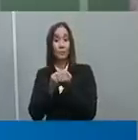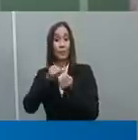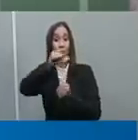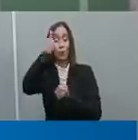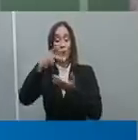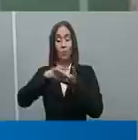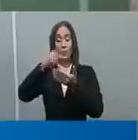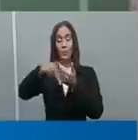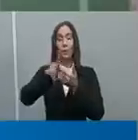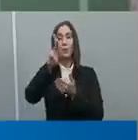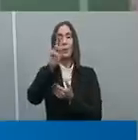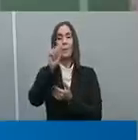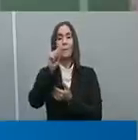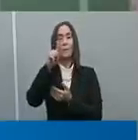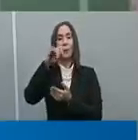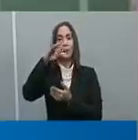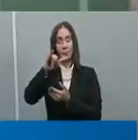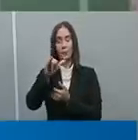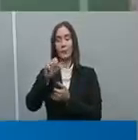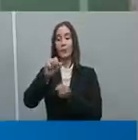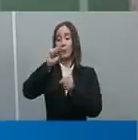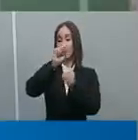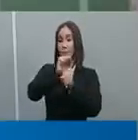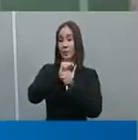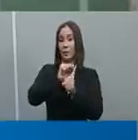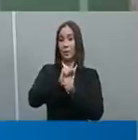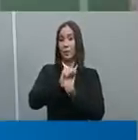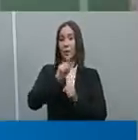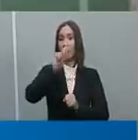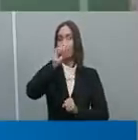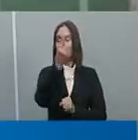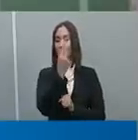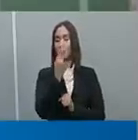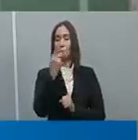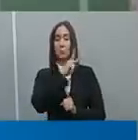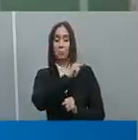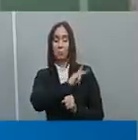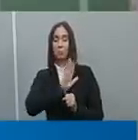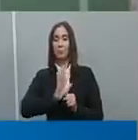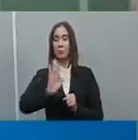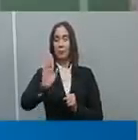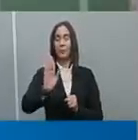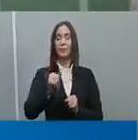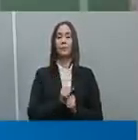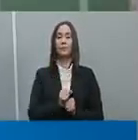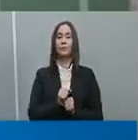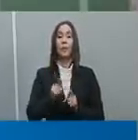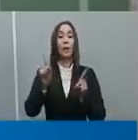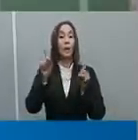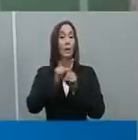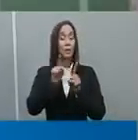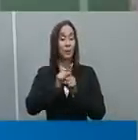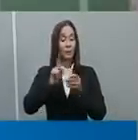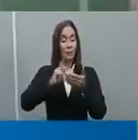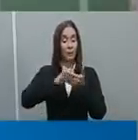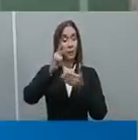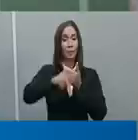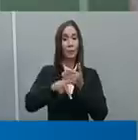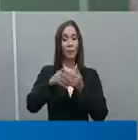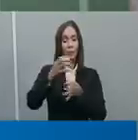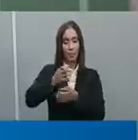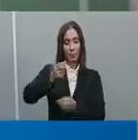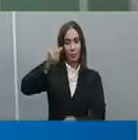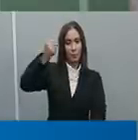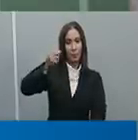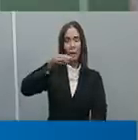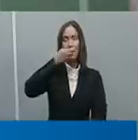trabajadores independientes, y por supuesto, los programas de ayuda alimentaria de la presidencia, que están llevando cientos de miles